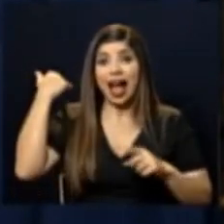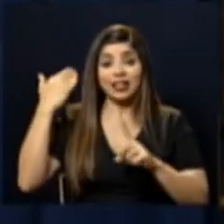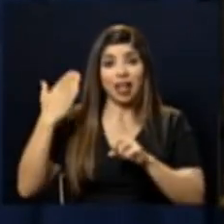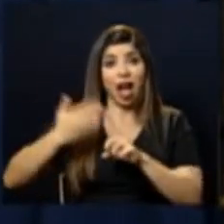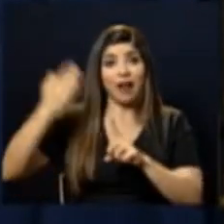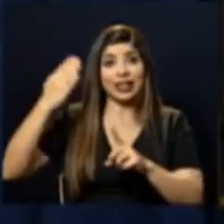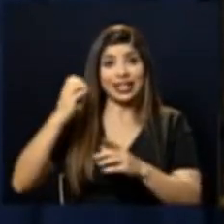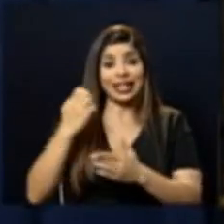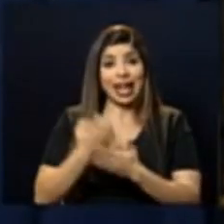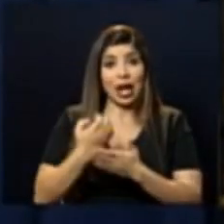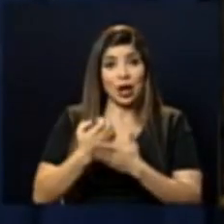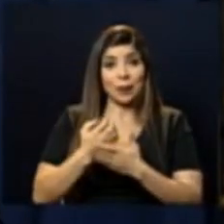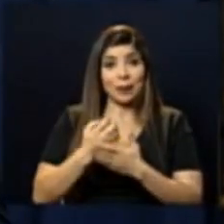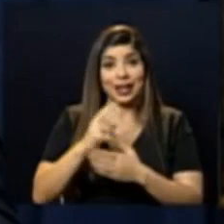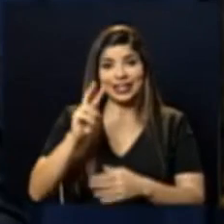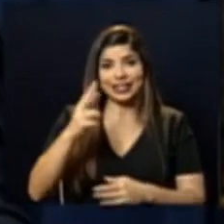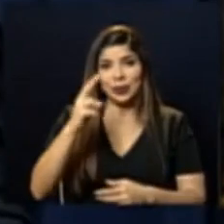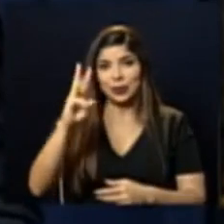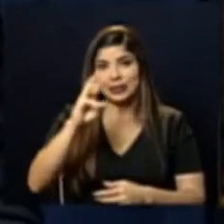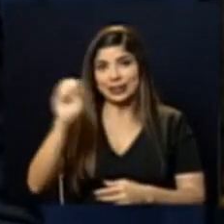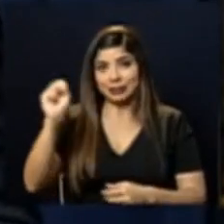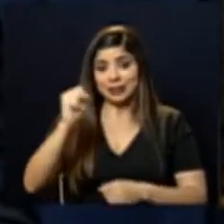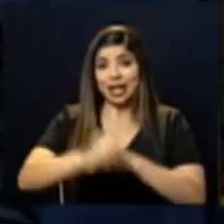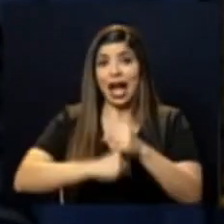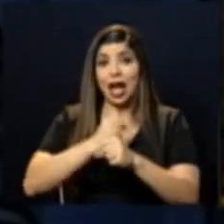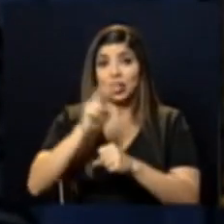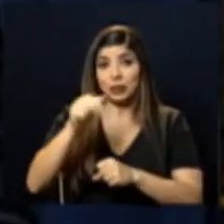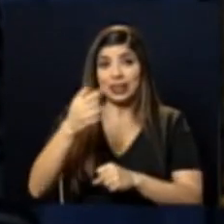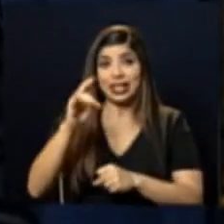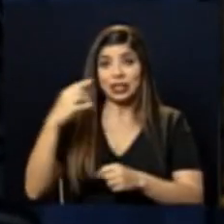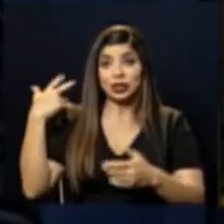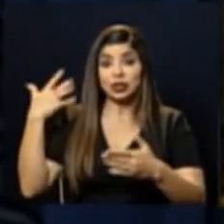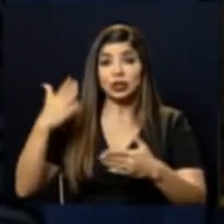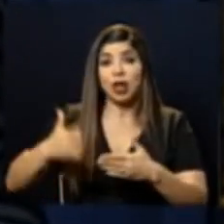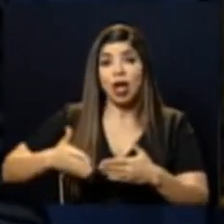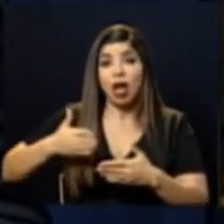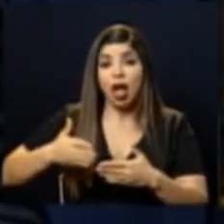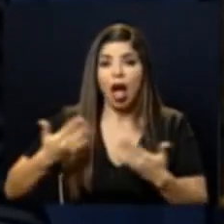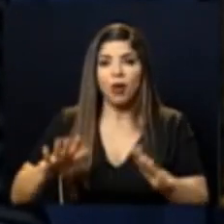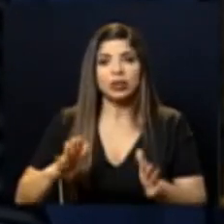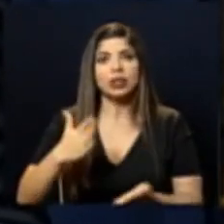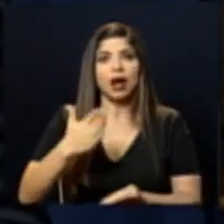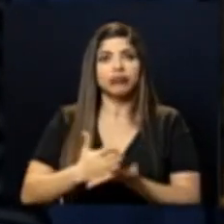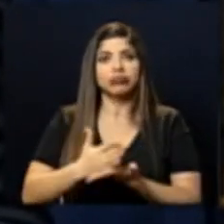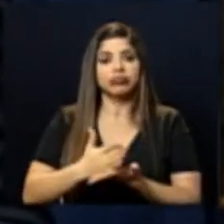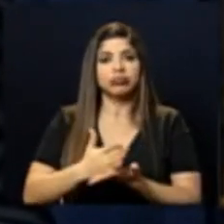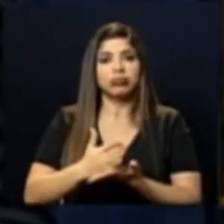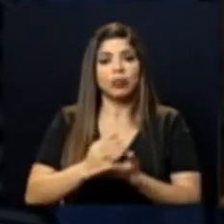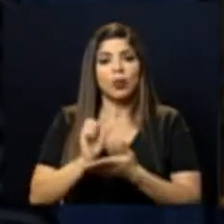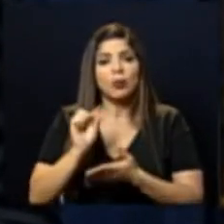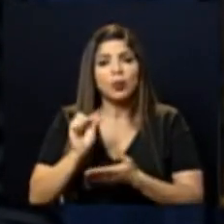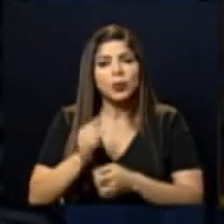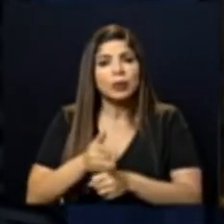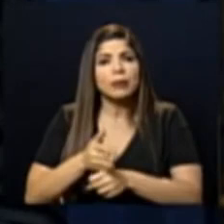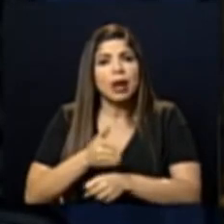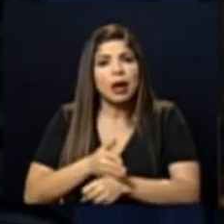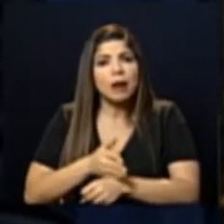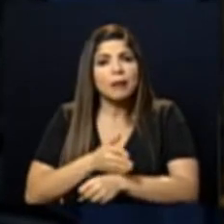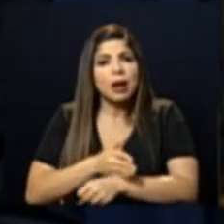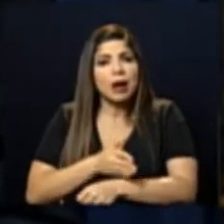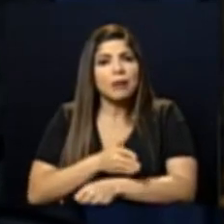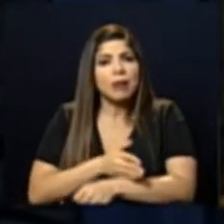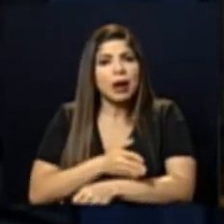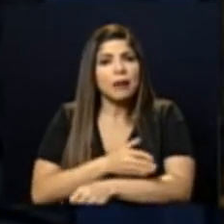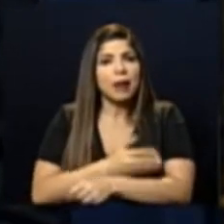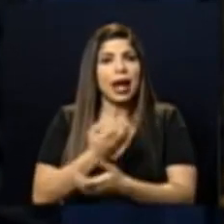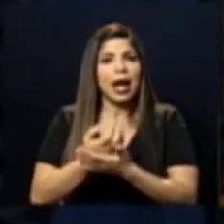economía en el segundo semestre del 2018 se ha detenido, mostrando una leve recuperación en la actividad